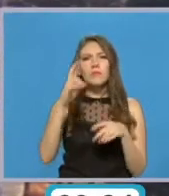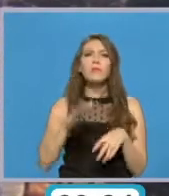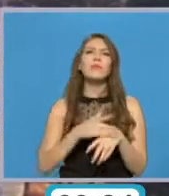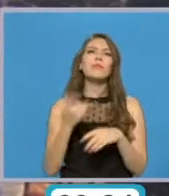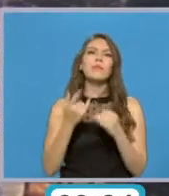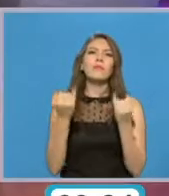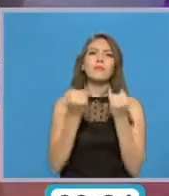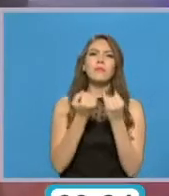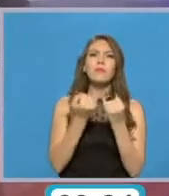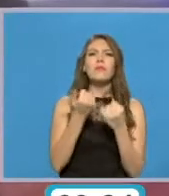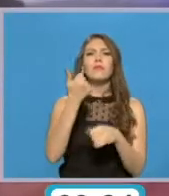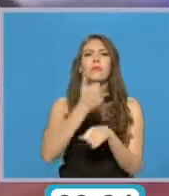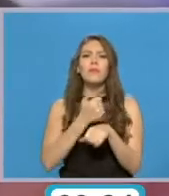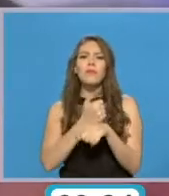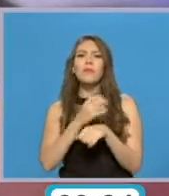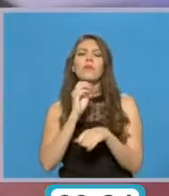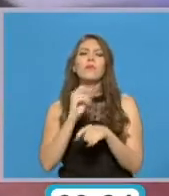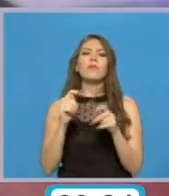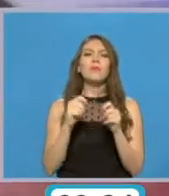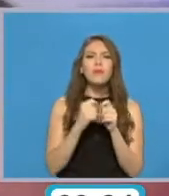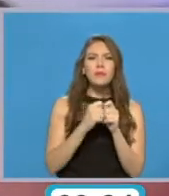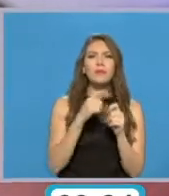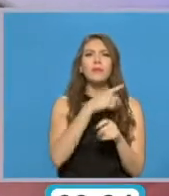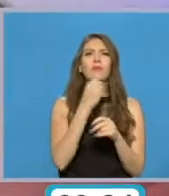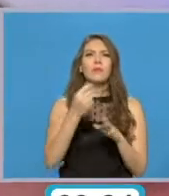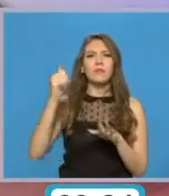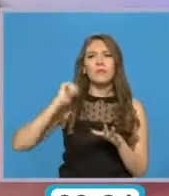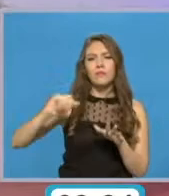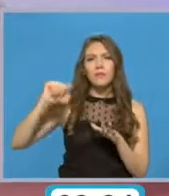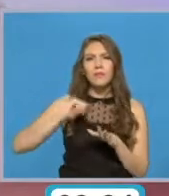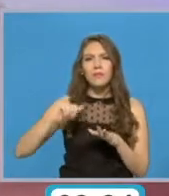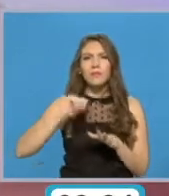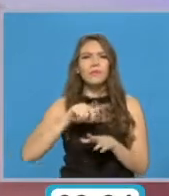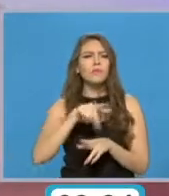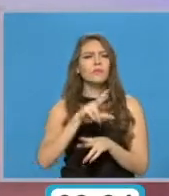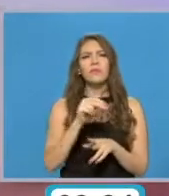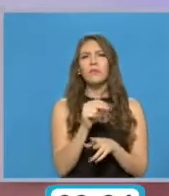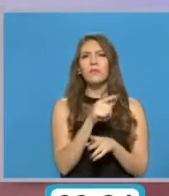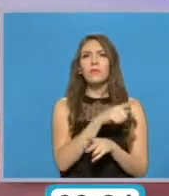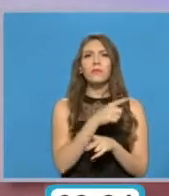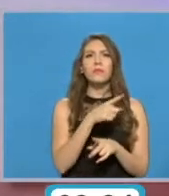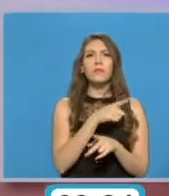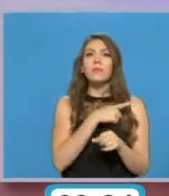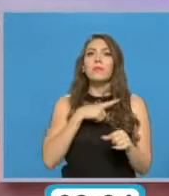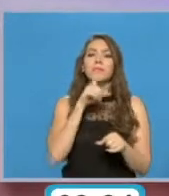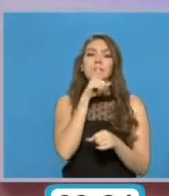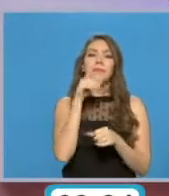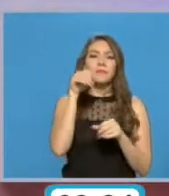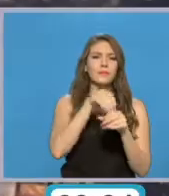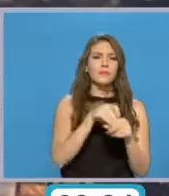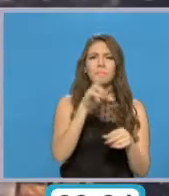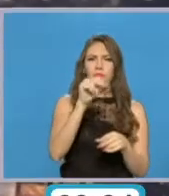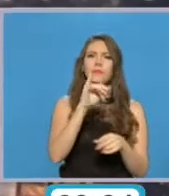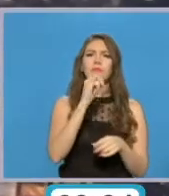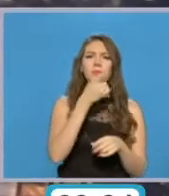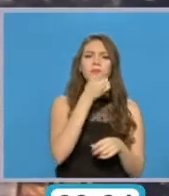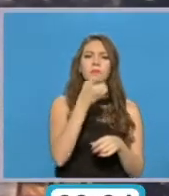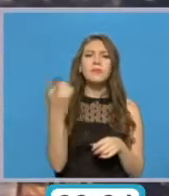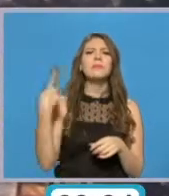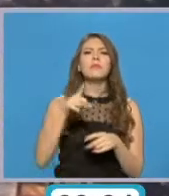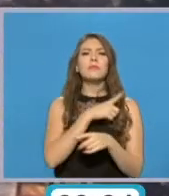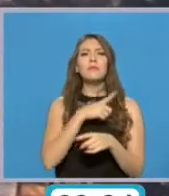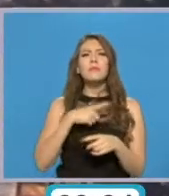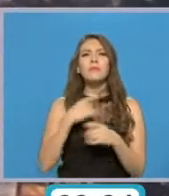sean mucho más conservadoras. Esto no significa que no salgas del closet, que no hables abiertamente de cuál es tu preferencia, pero sí que,